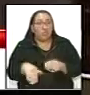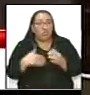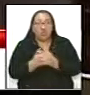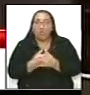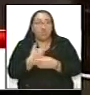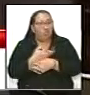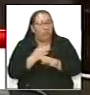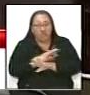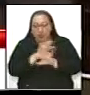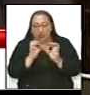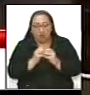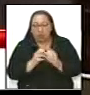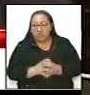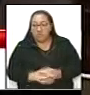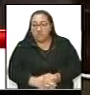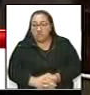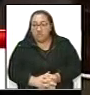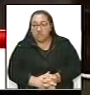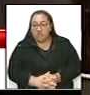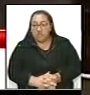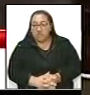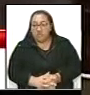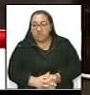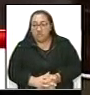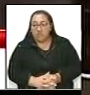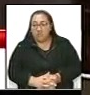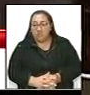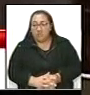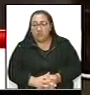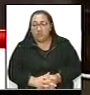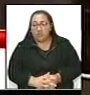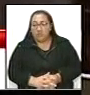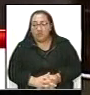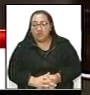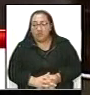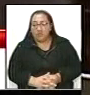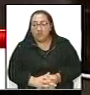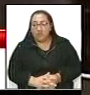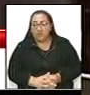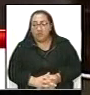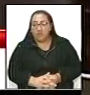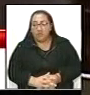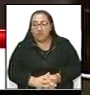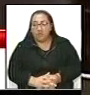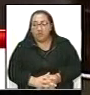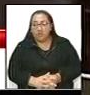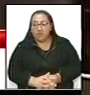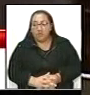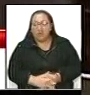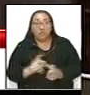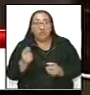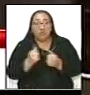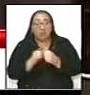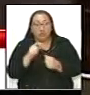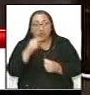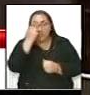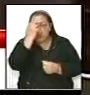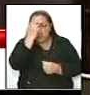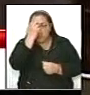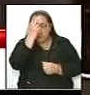sus aspectos. Tiempo adicional. Gracias, presidente. Solamente con eso quiero